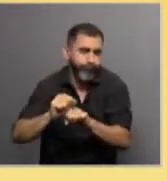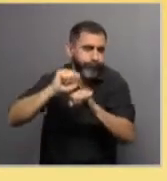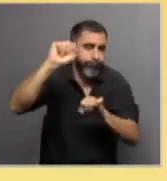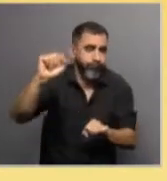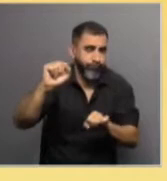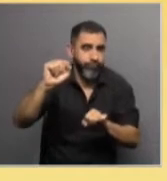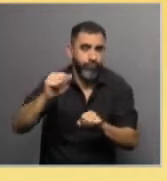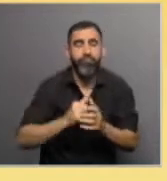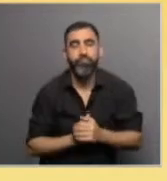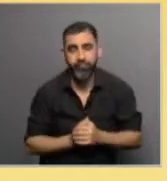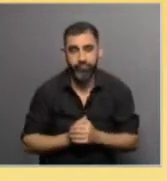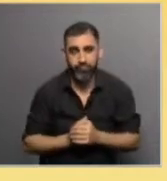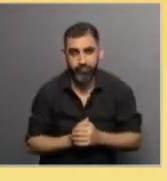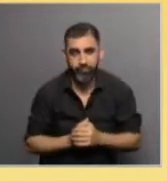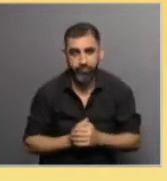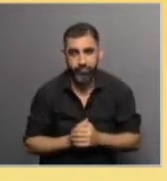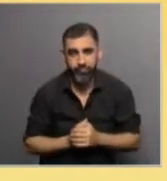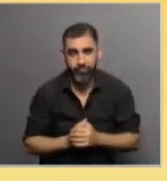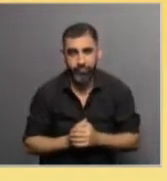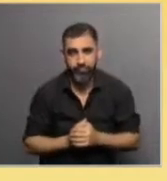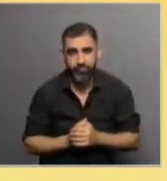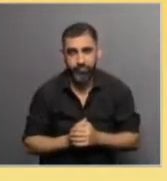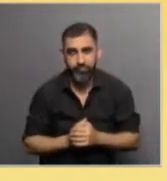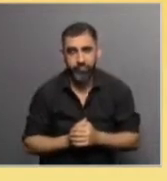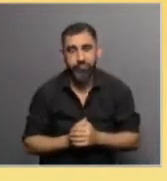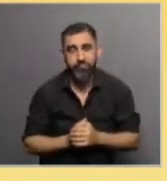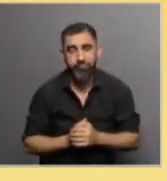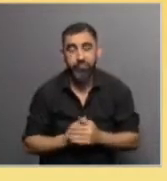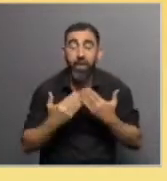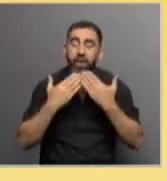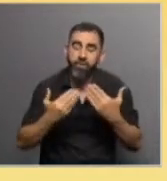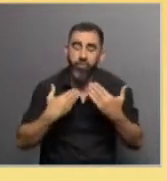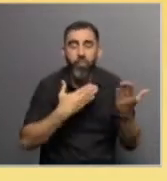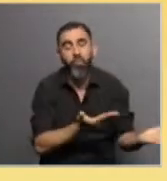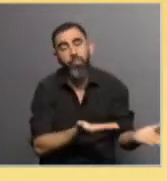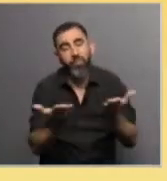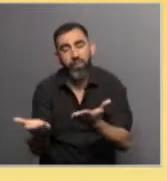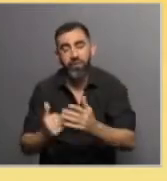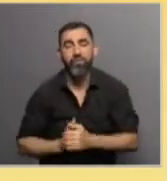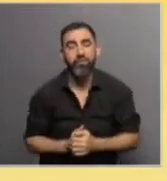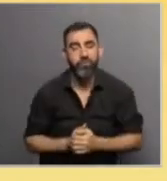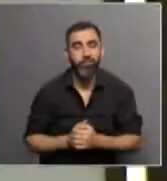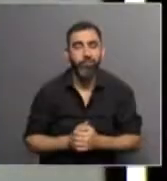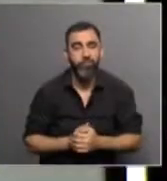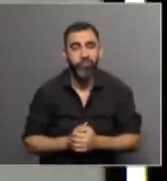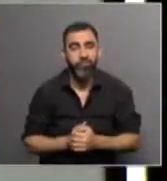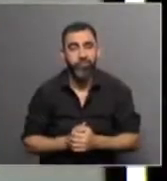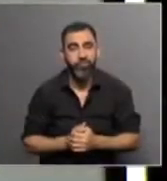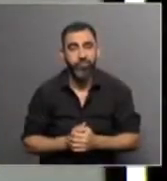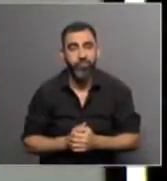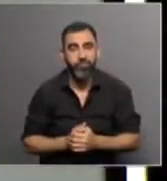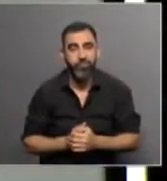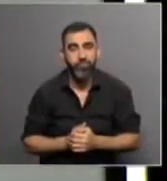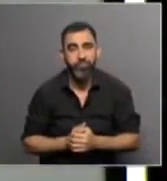escalón hacia el doctorado, ¿no? Exactamente, eso espero. Muchas gracias por la invitación. Gracias a vos, Lucía, buenas noches.